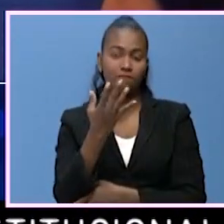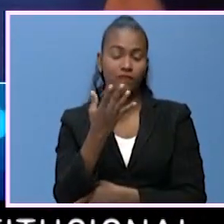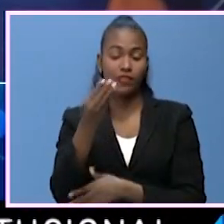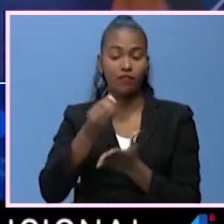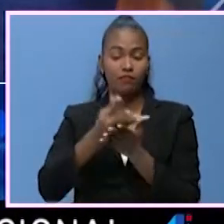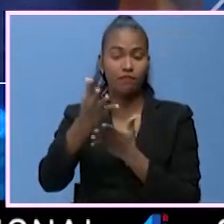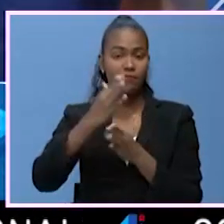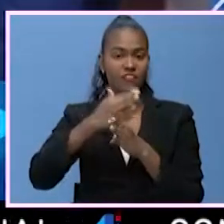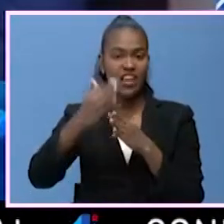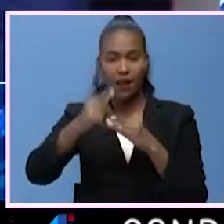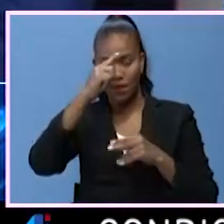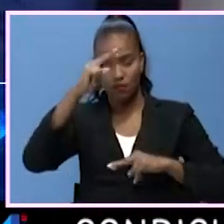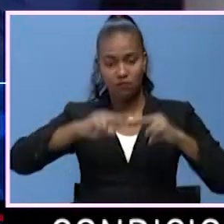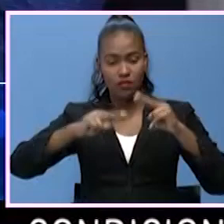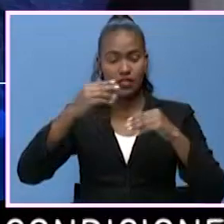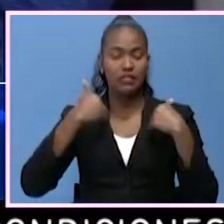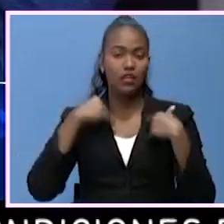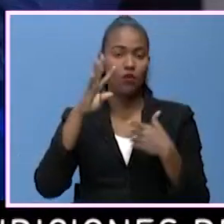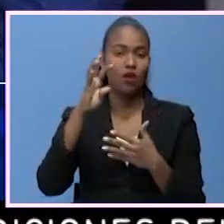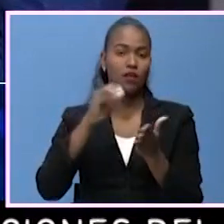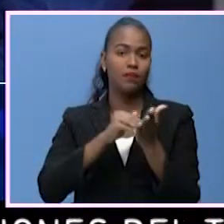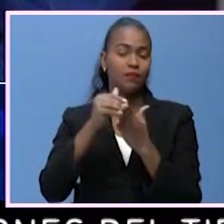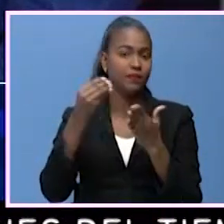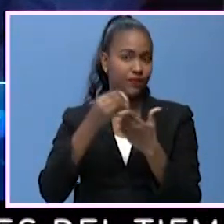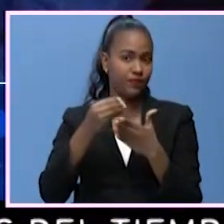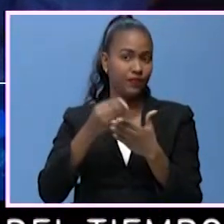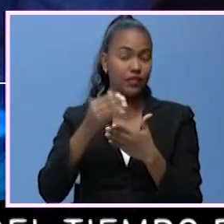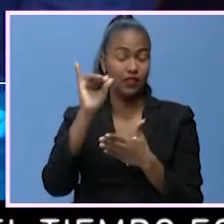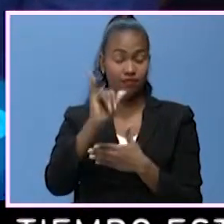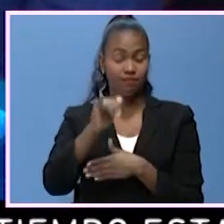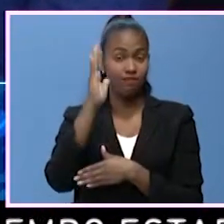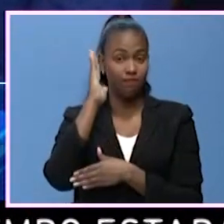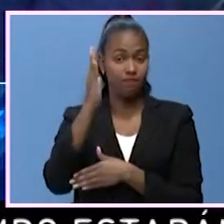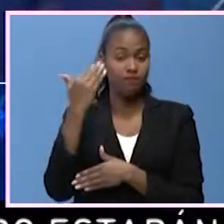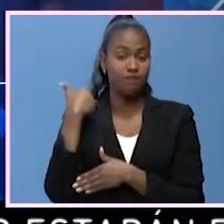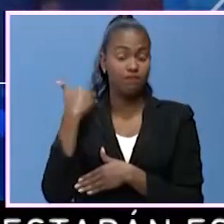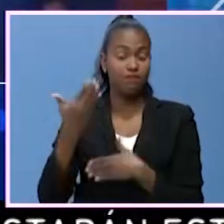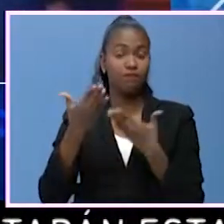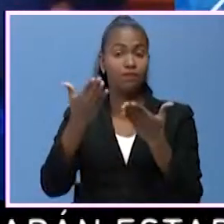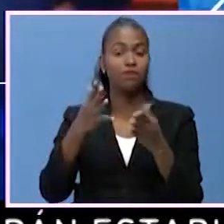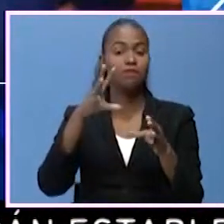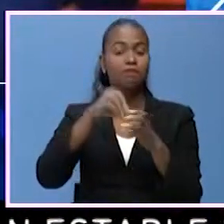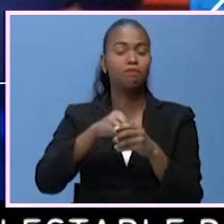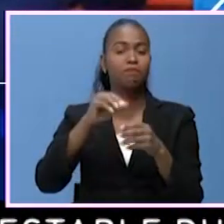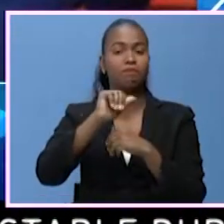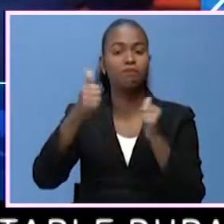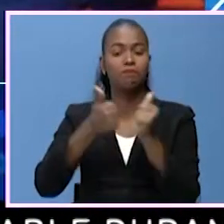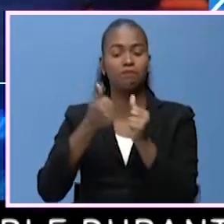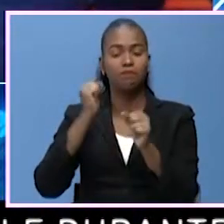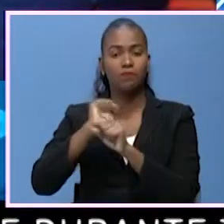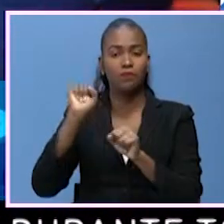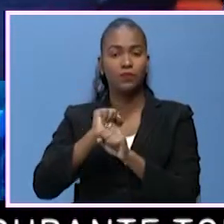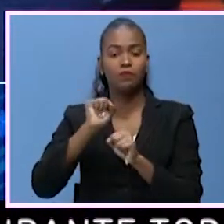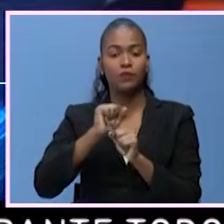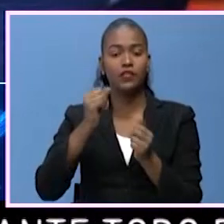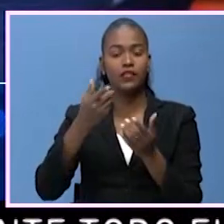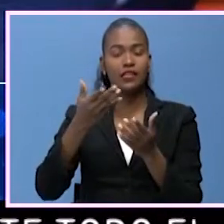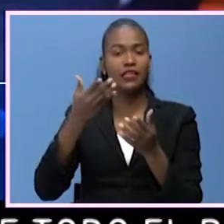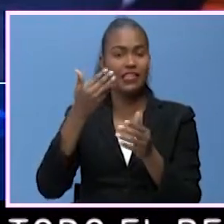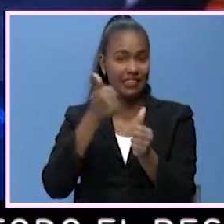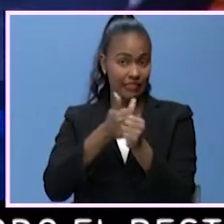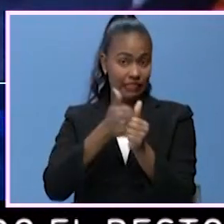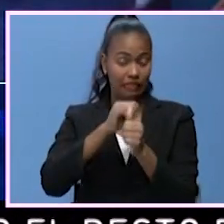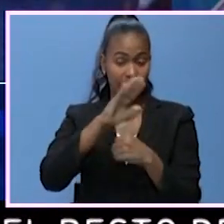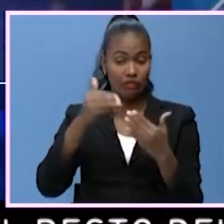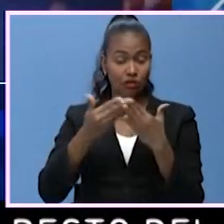El monto final de las obras ronda los 40 millones de pesos y estos, destacó Vázquez, forman parte de la cartera de preinversión de la UERS y